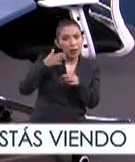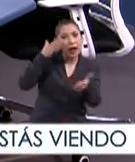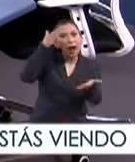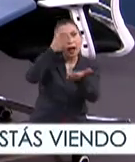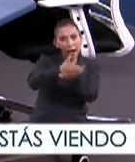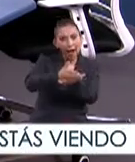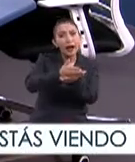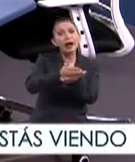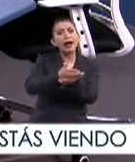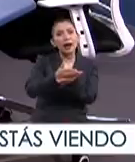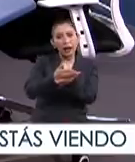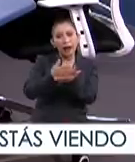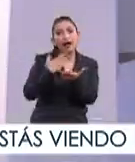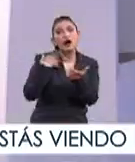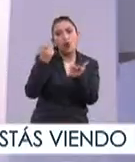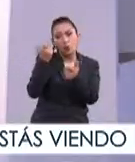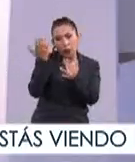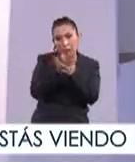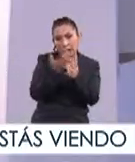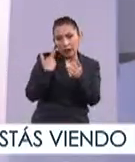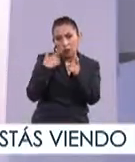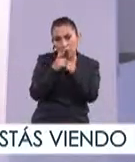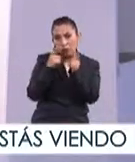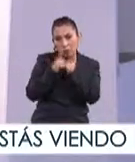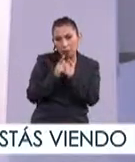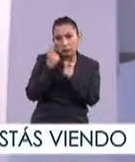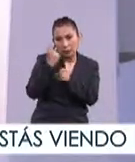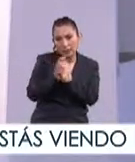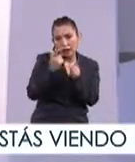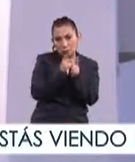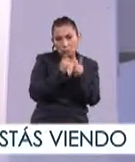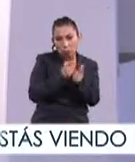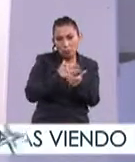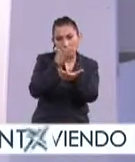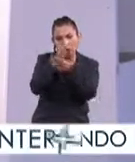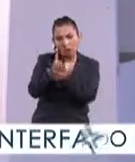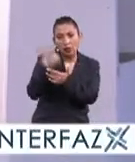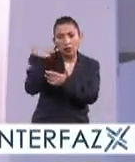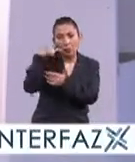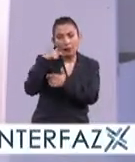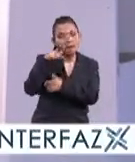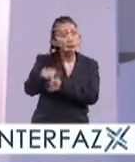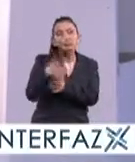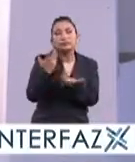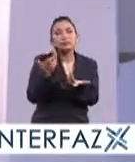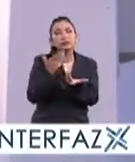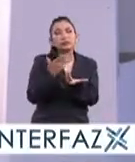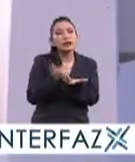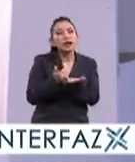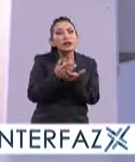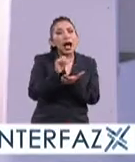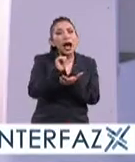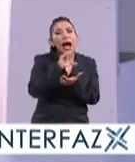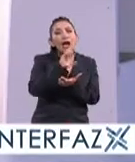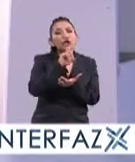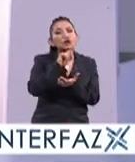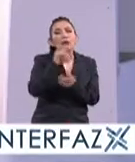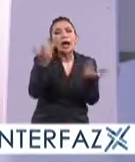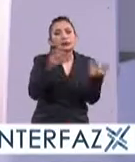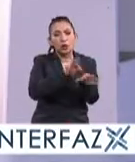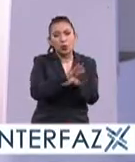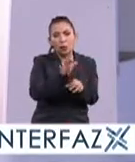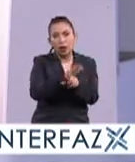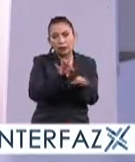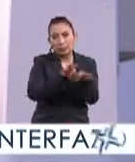encuentran una parte de los miembros de la primera caravana. Y la función principal de ACNUR principalmente